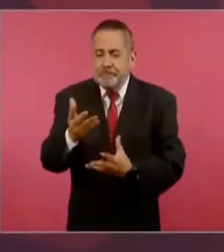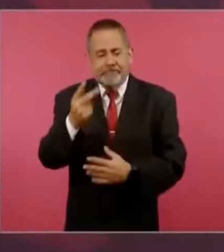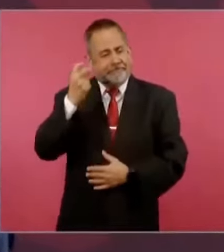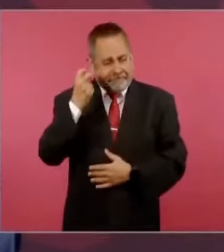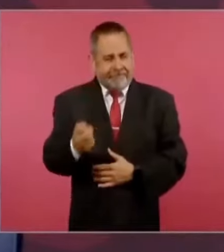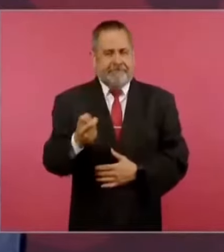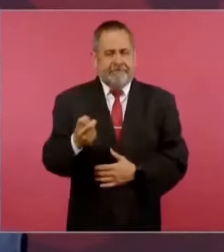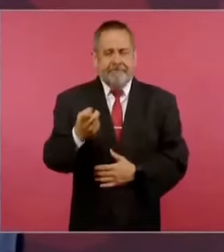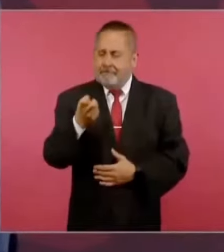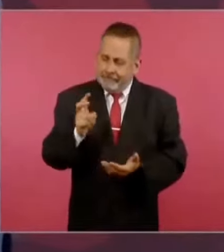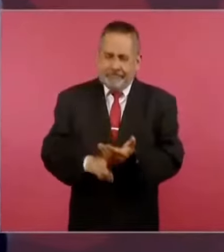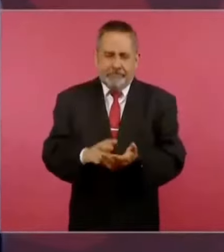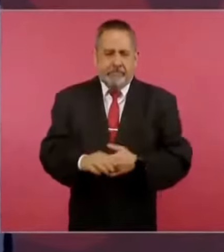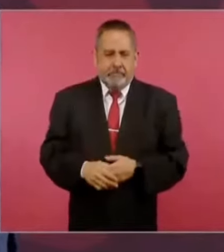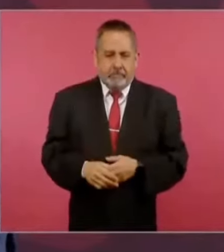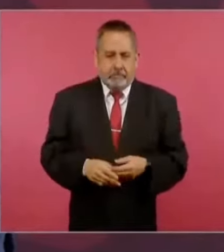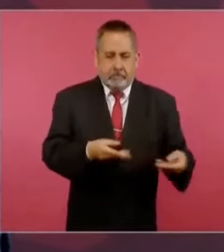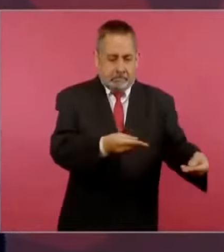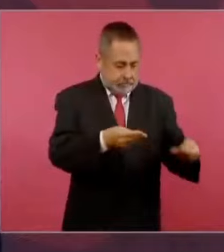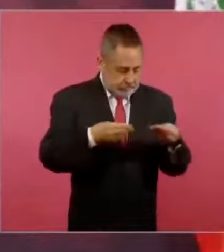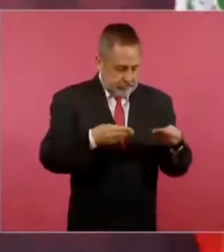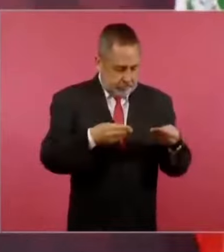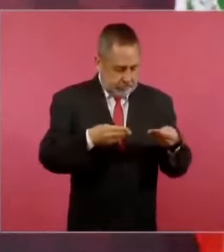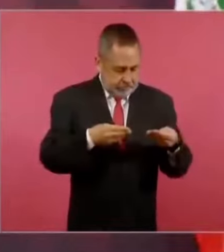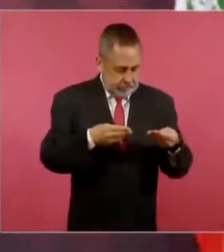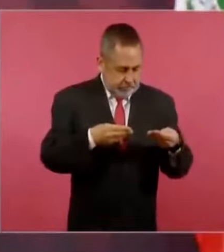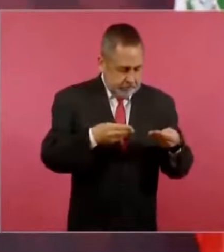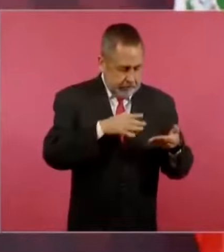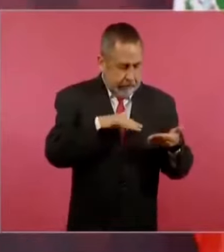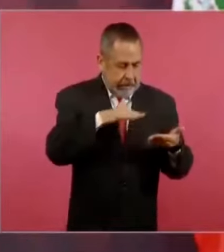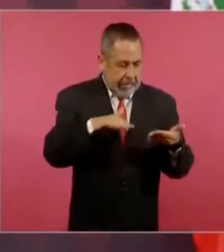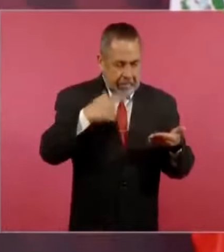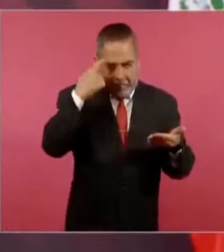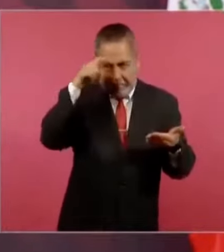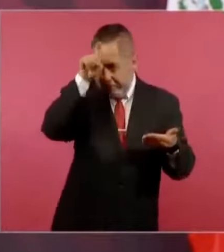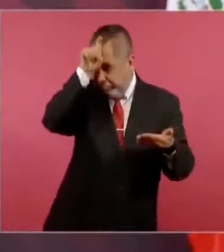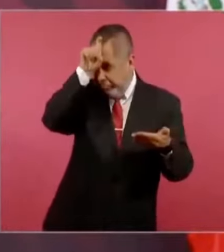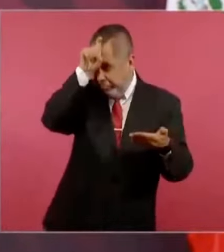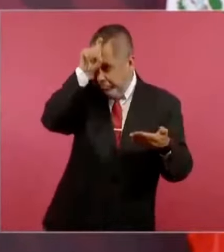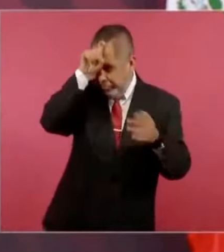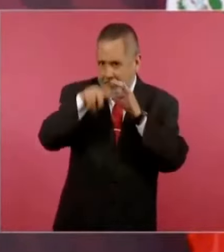de ellos, no que los ponen a leer